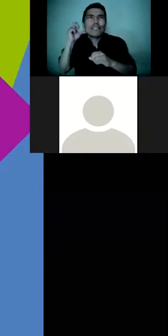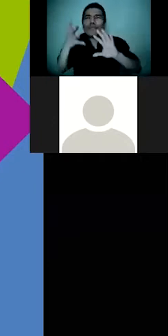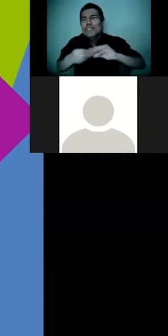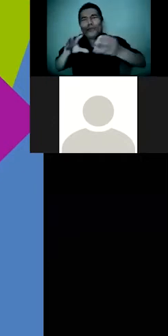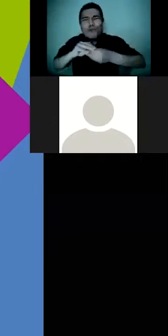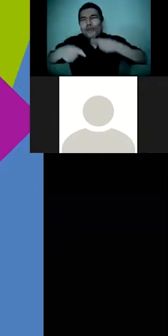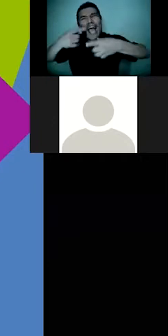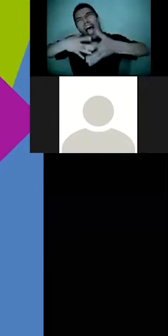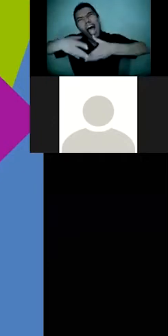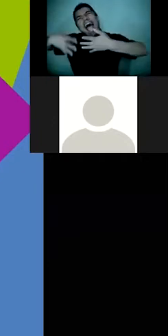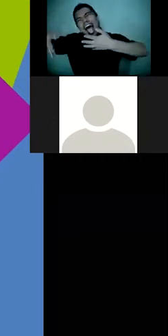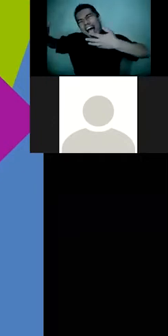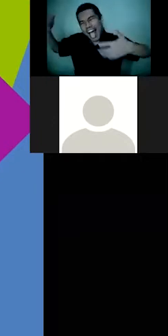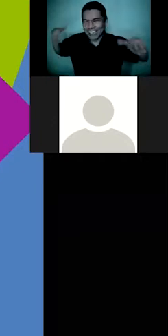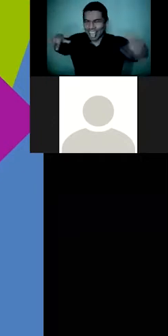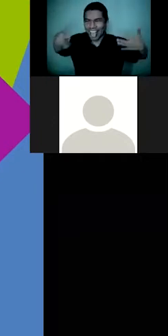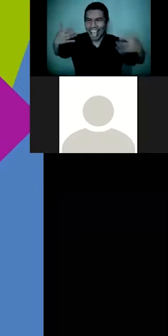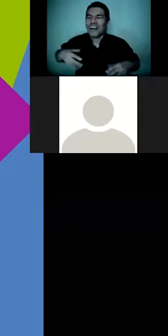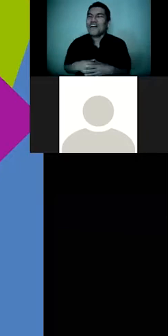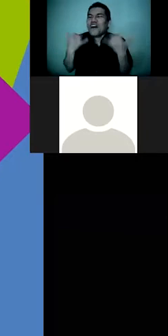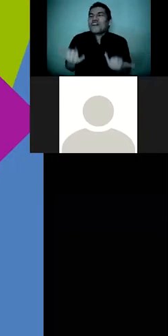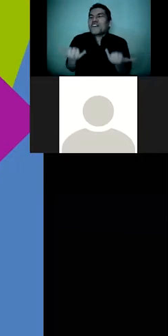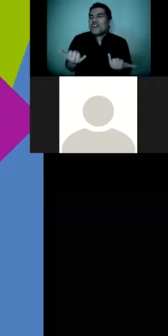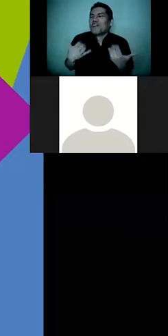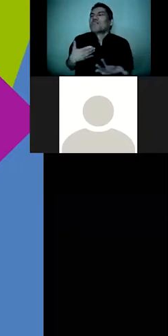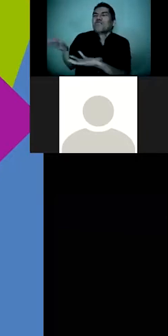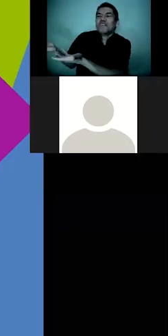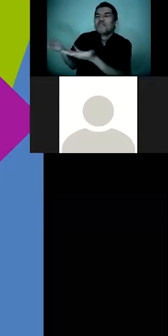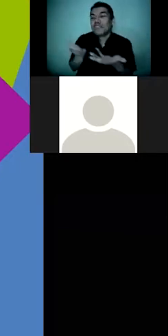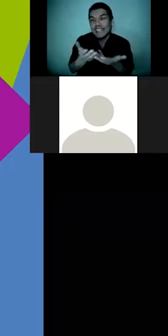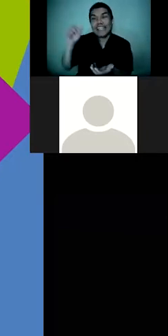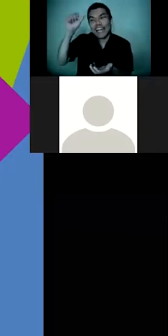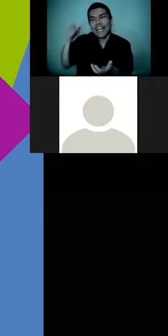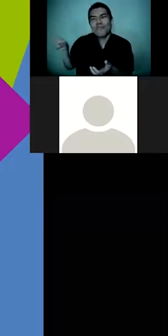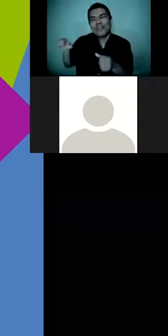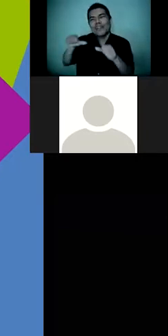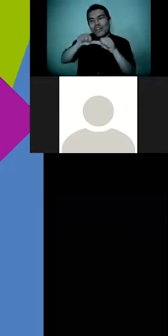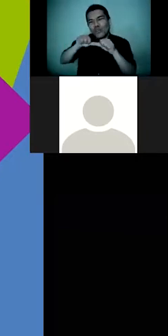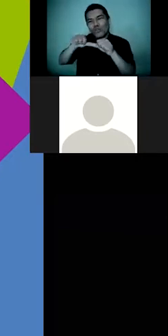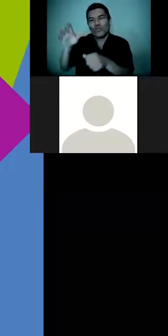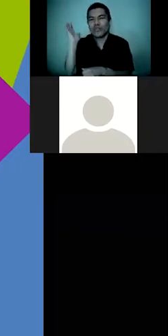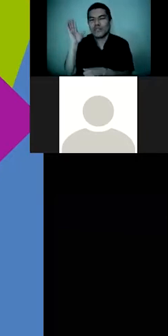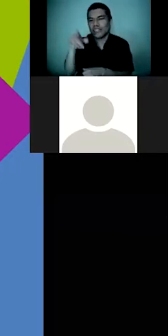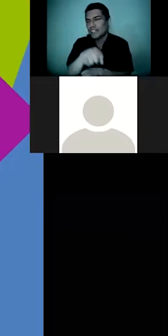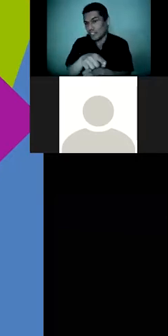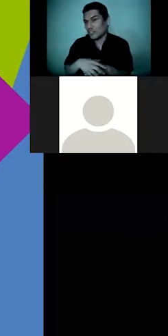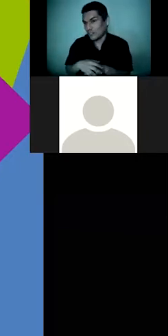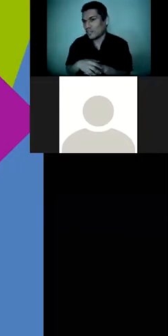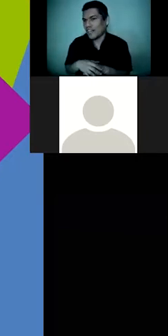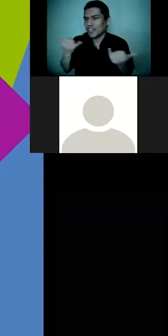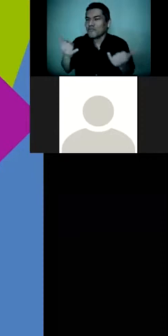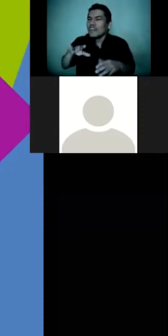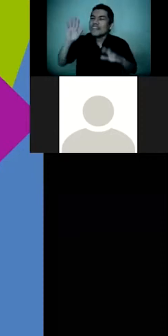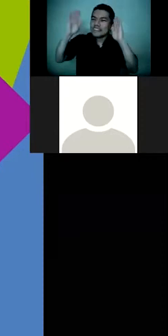por verme, por haberme escuchado, por haberme... Todas las historias que hemos contado me ha gustado mucho. Gracias por invitarnos y continuamos